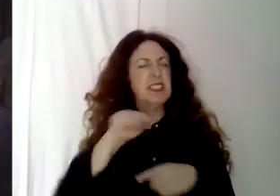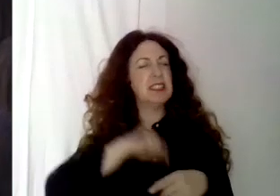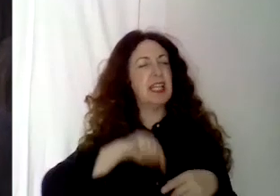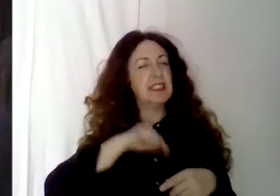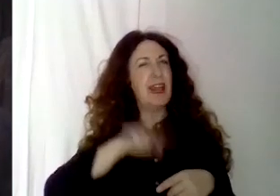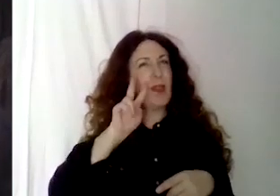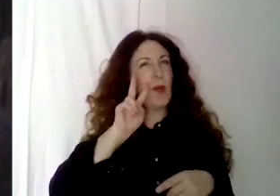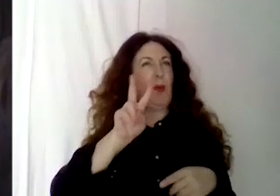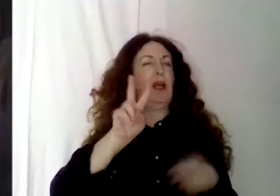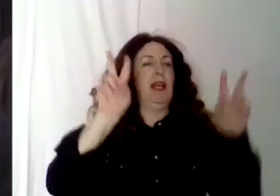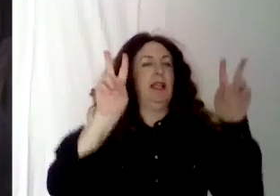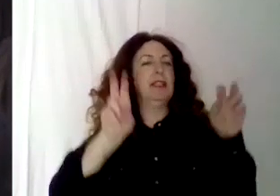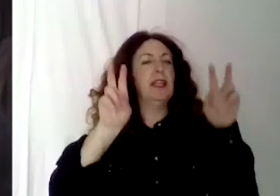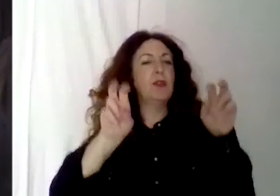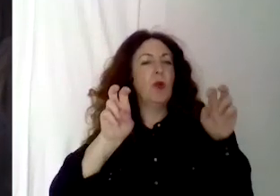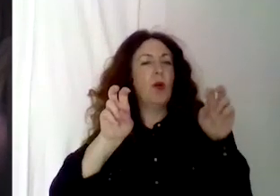sería